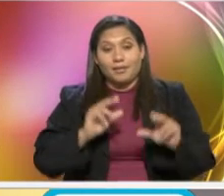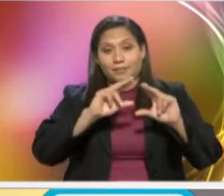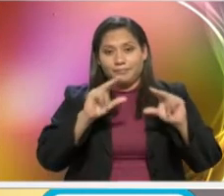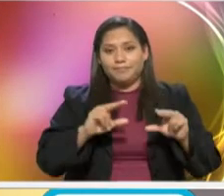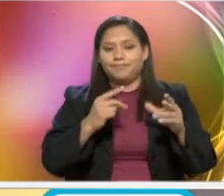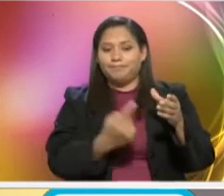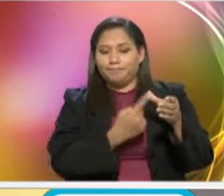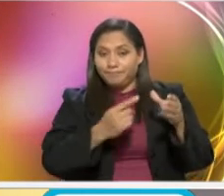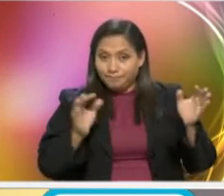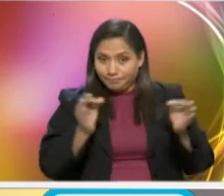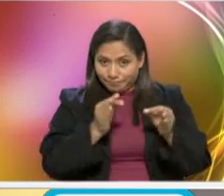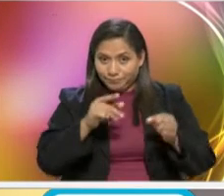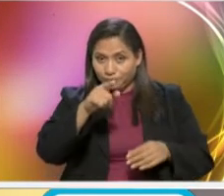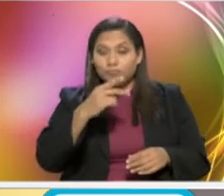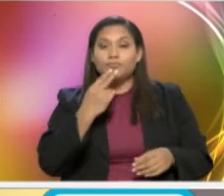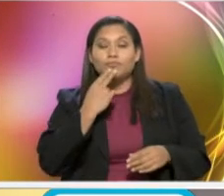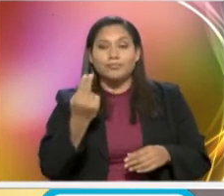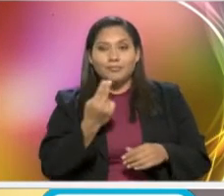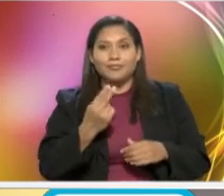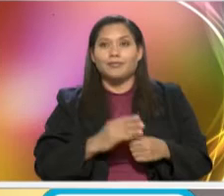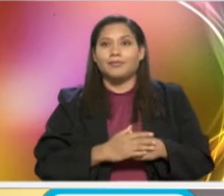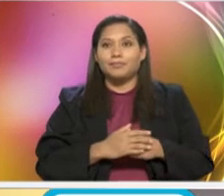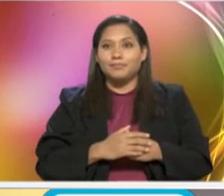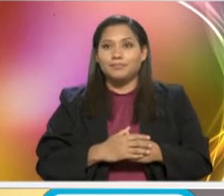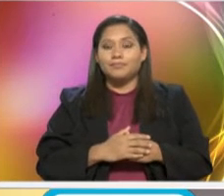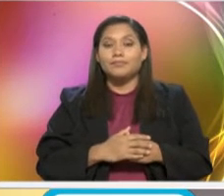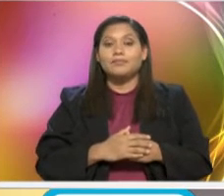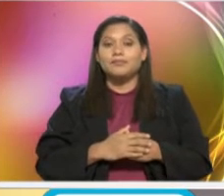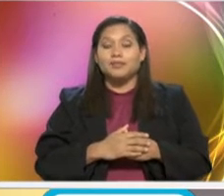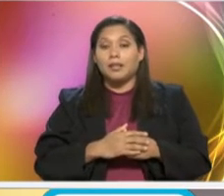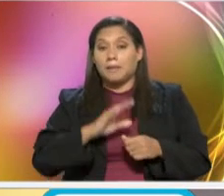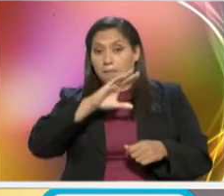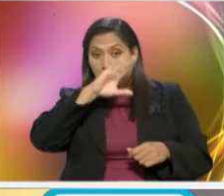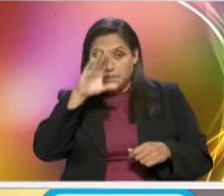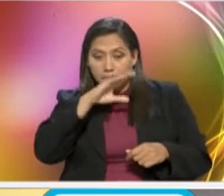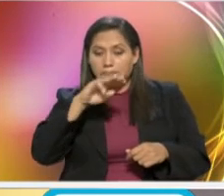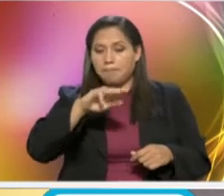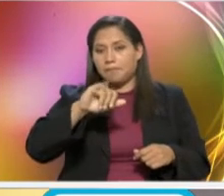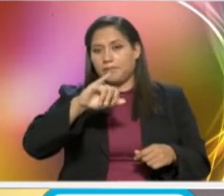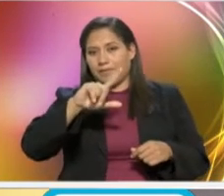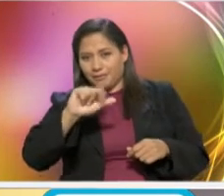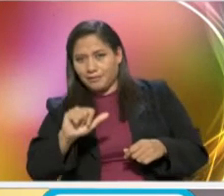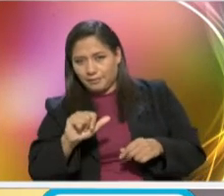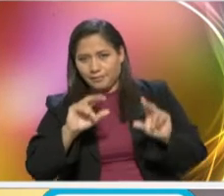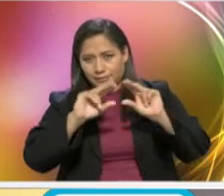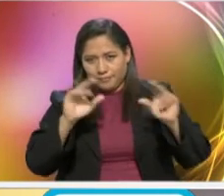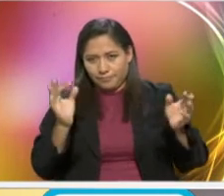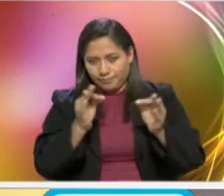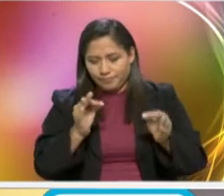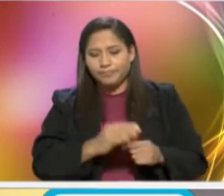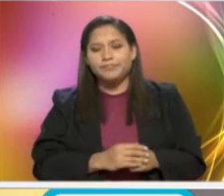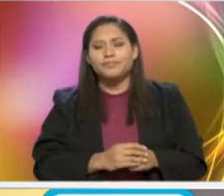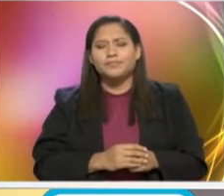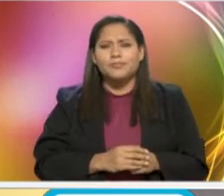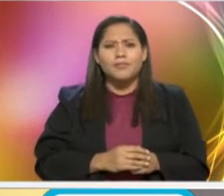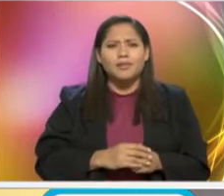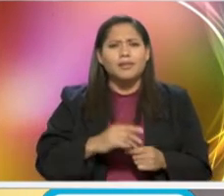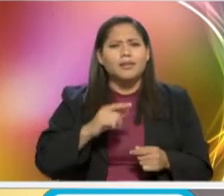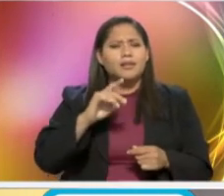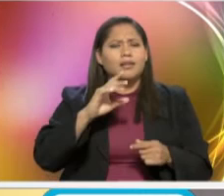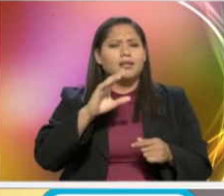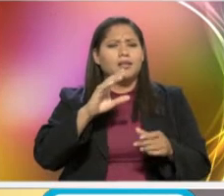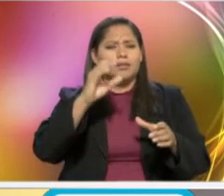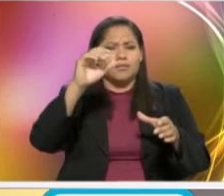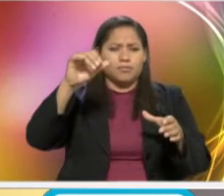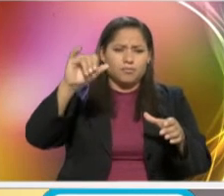mango frío, usted va a necesitar 2 tazas de mango Manila congelado, 6 cucharadas de jugo de